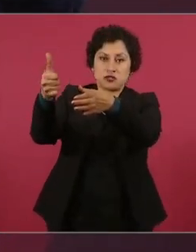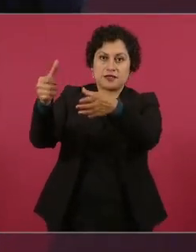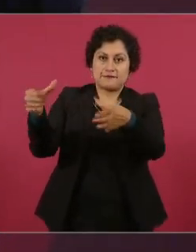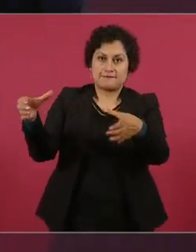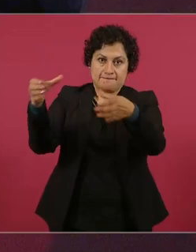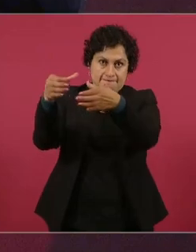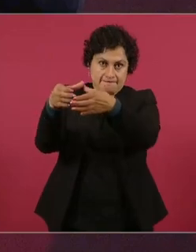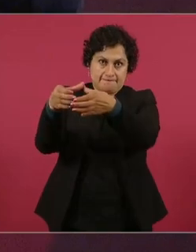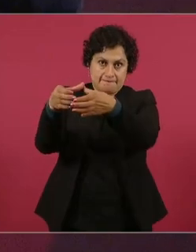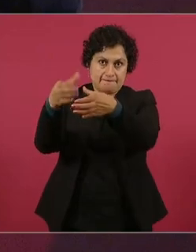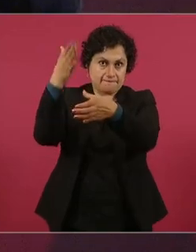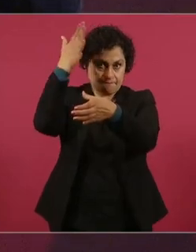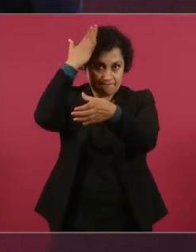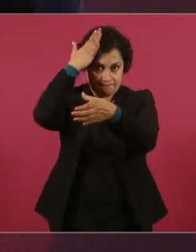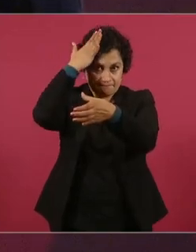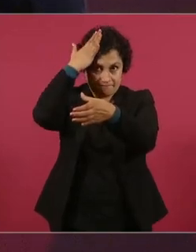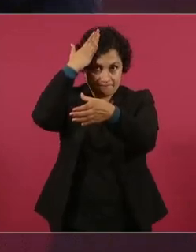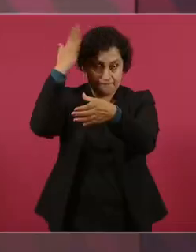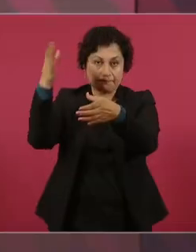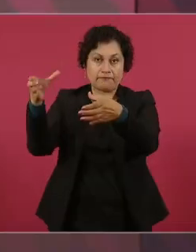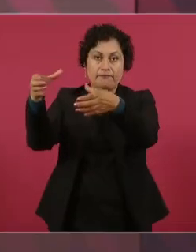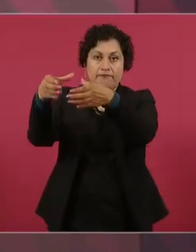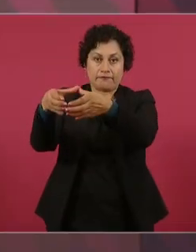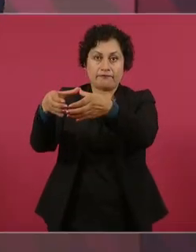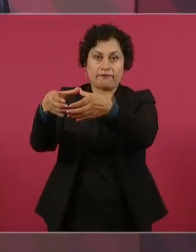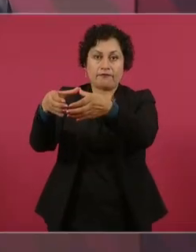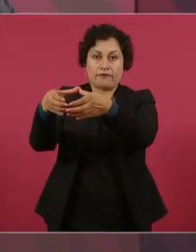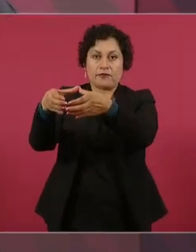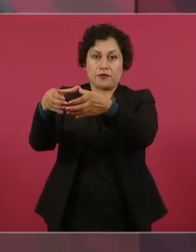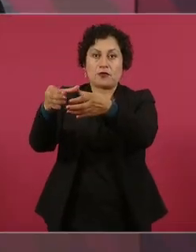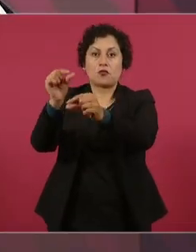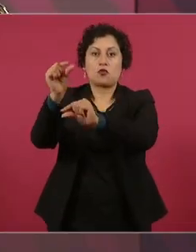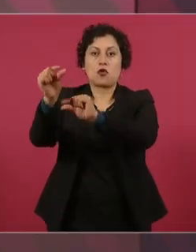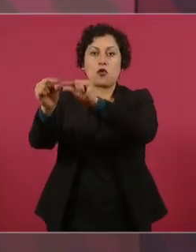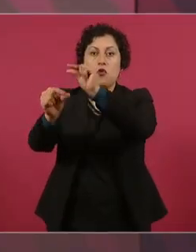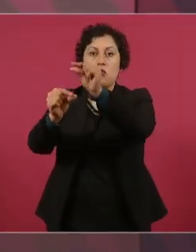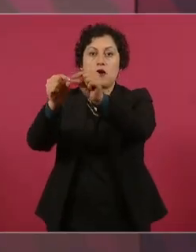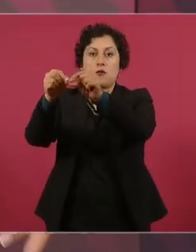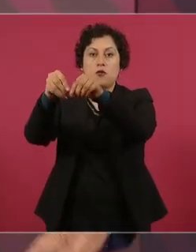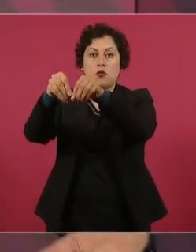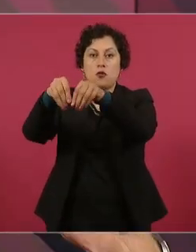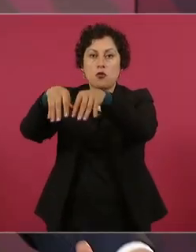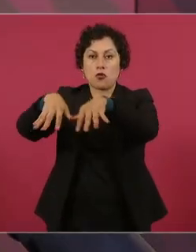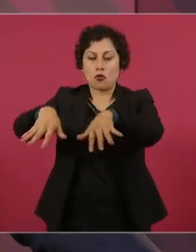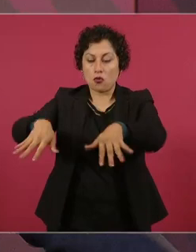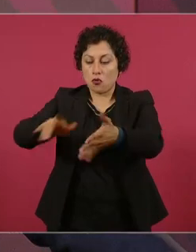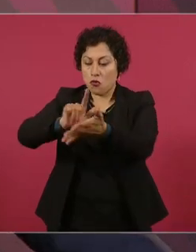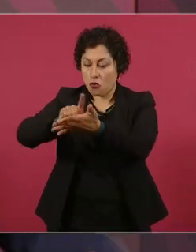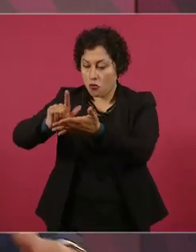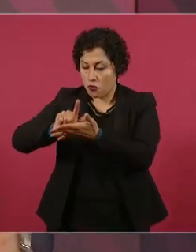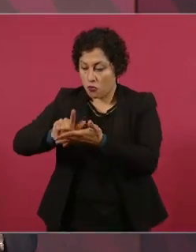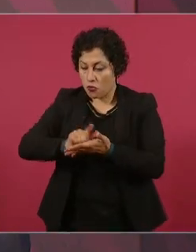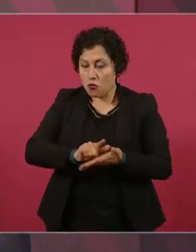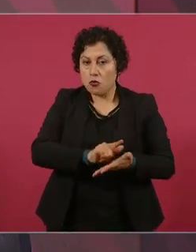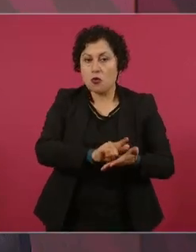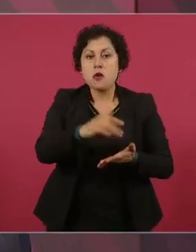se podía ir limpiando el Poder Judicial